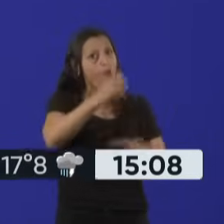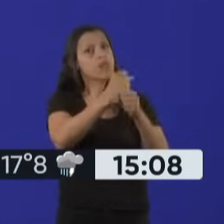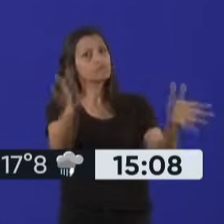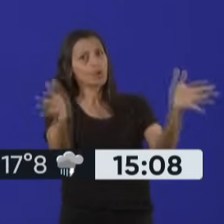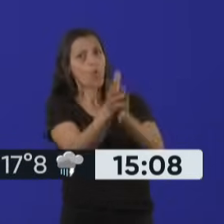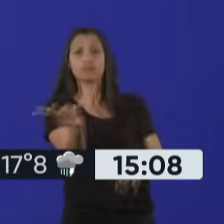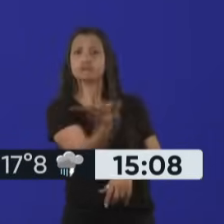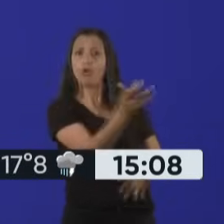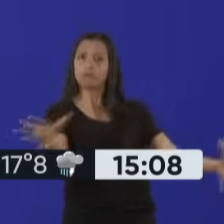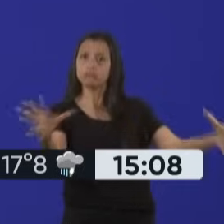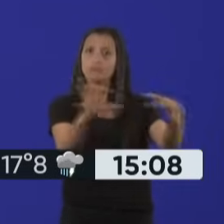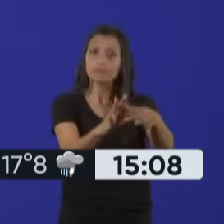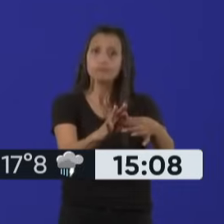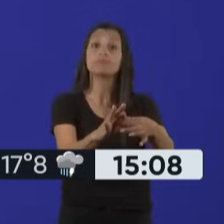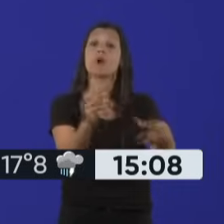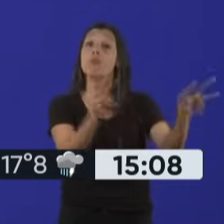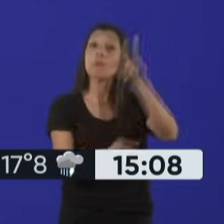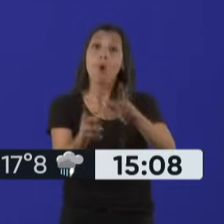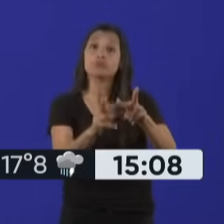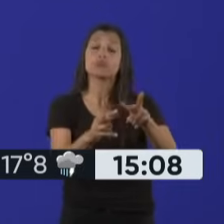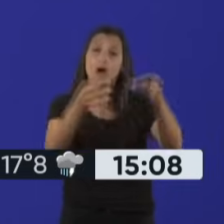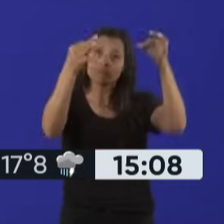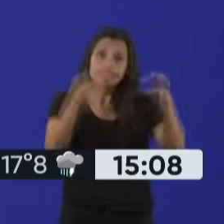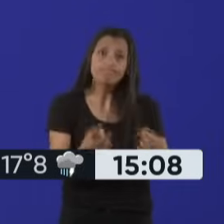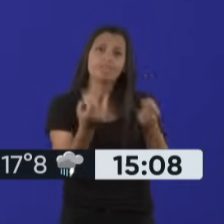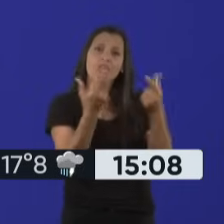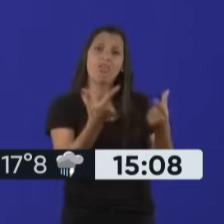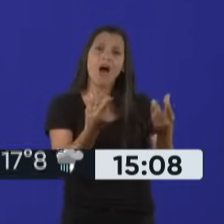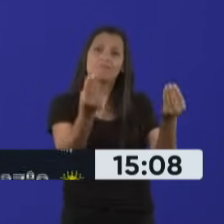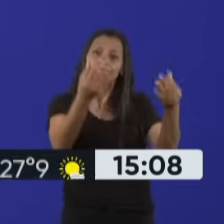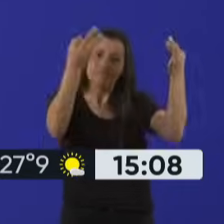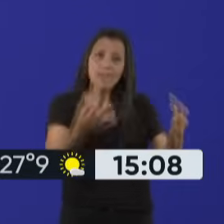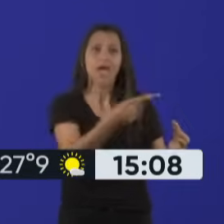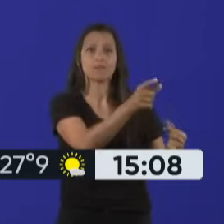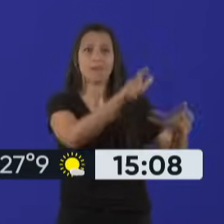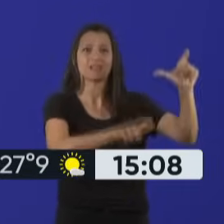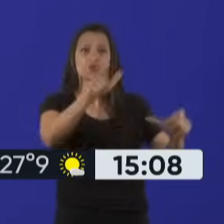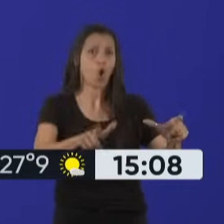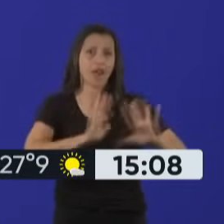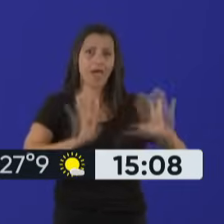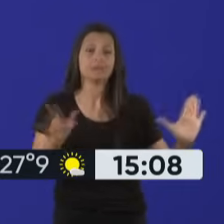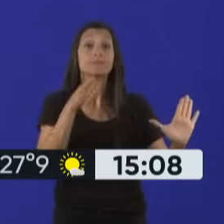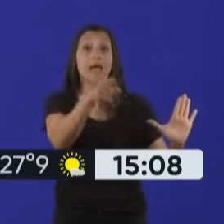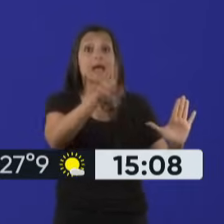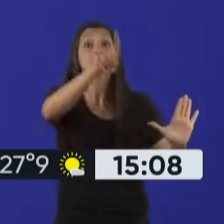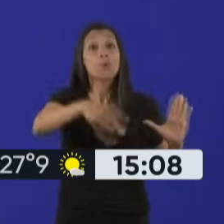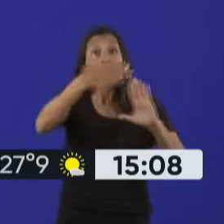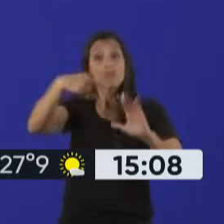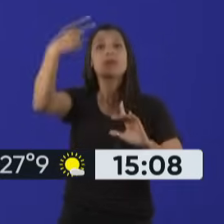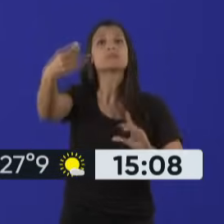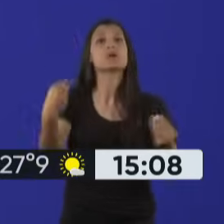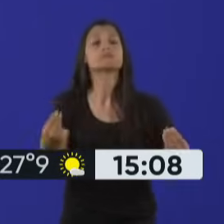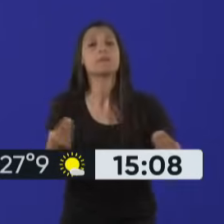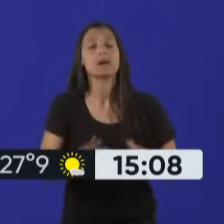integrados, de modo tal de asegurar el capital humano el de primera generación. Porque eso es lo que después permite